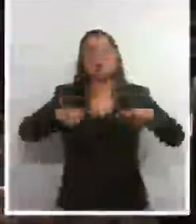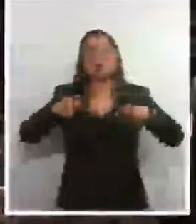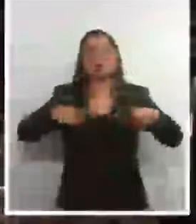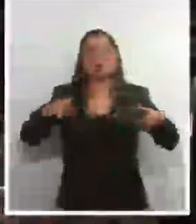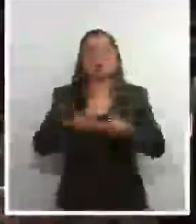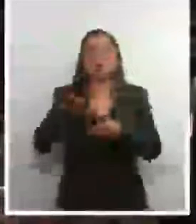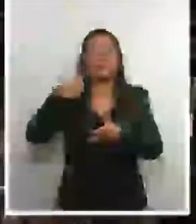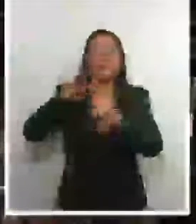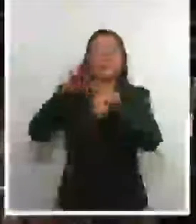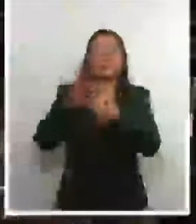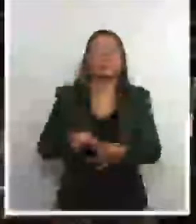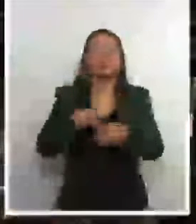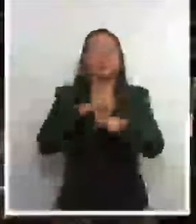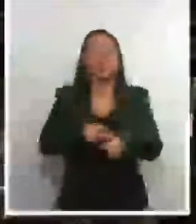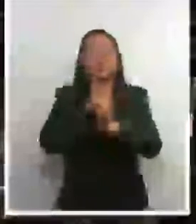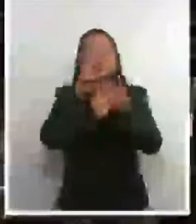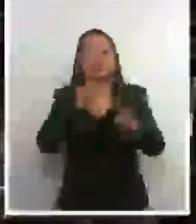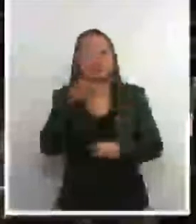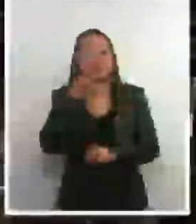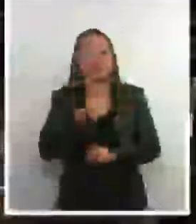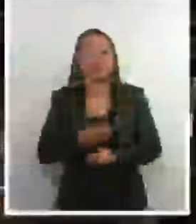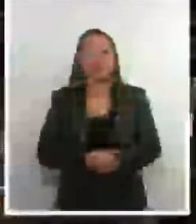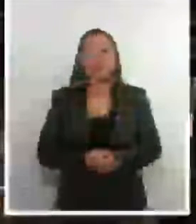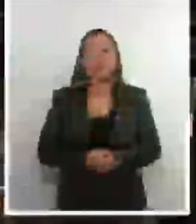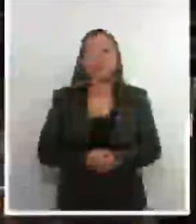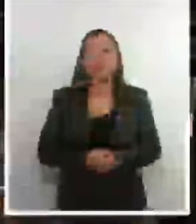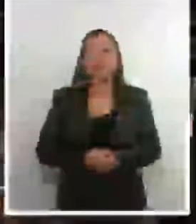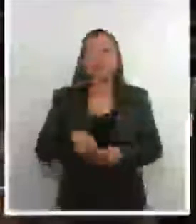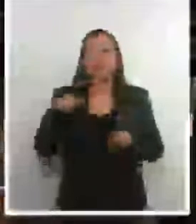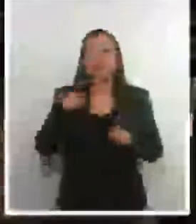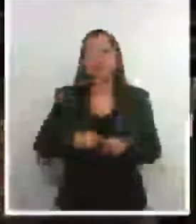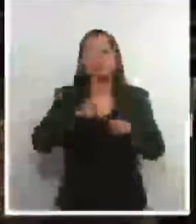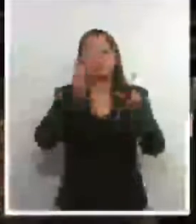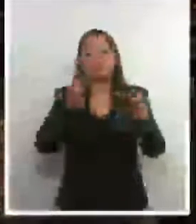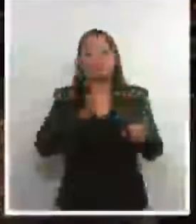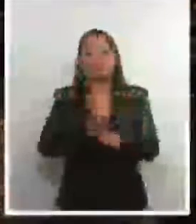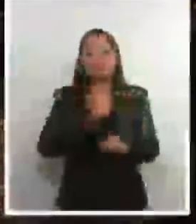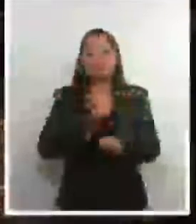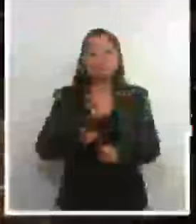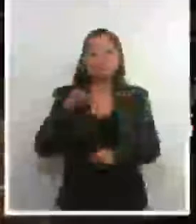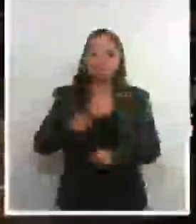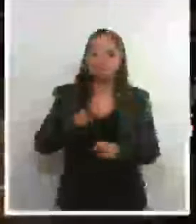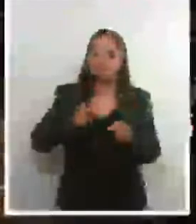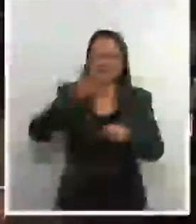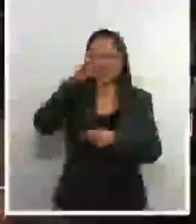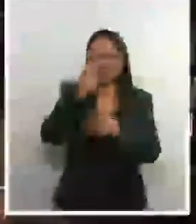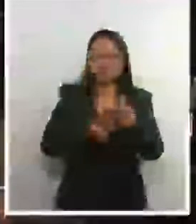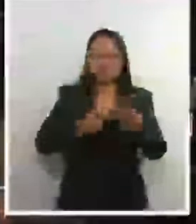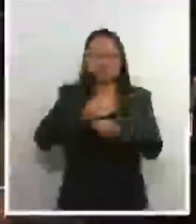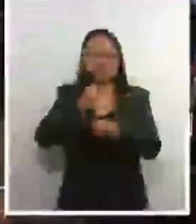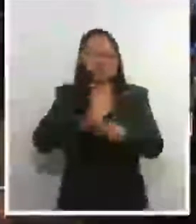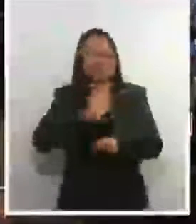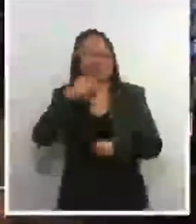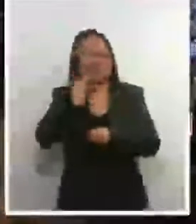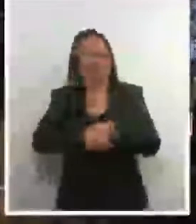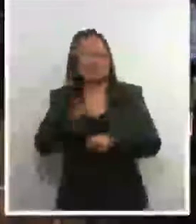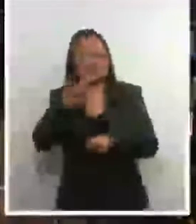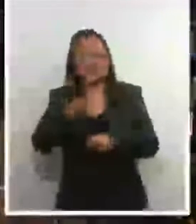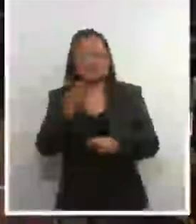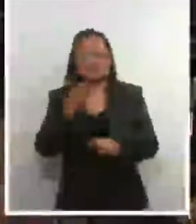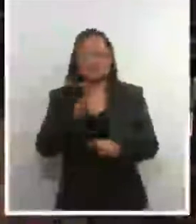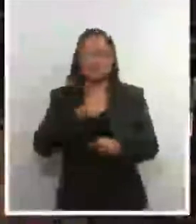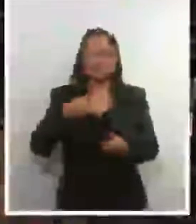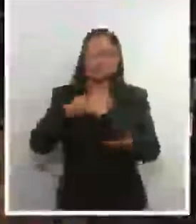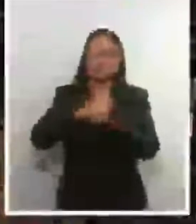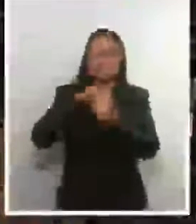para coadyuvar en esta materia. Dentro de la prevención social de la violencia y el delito, se señala que